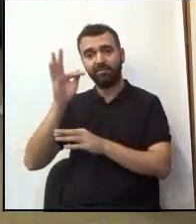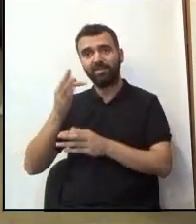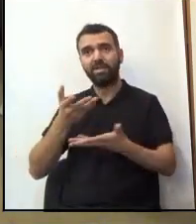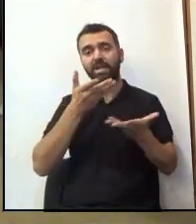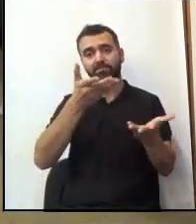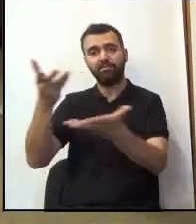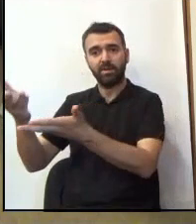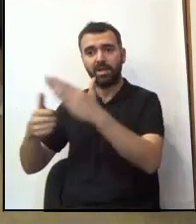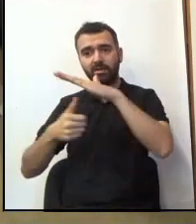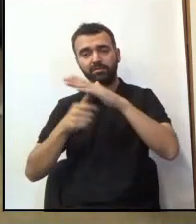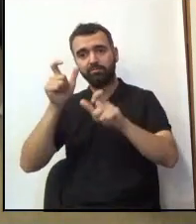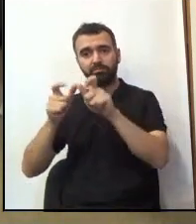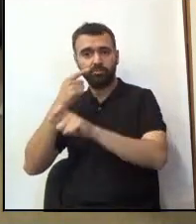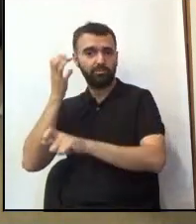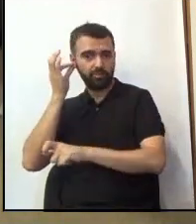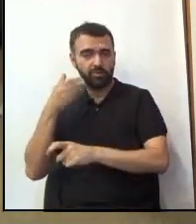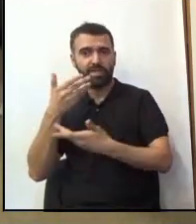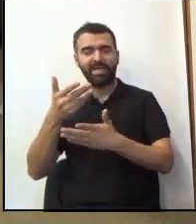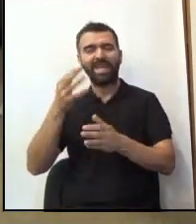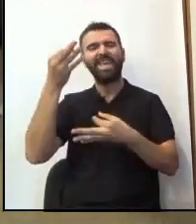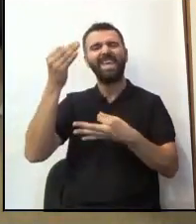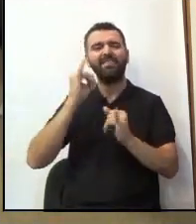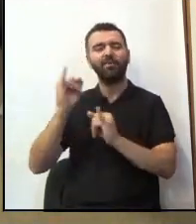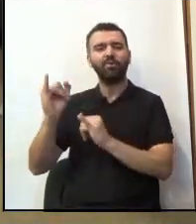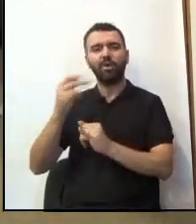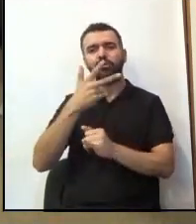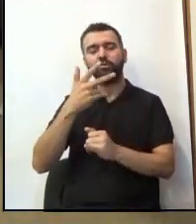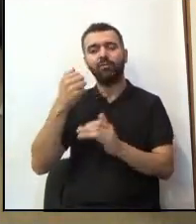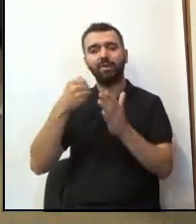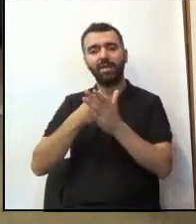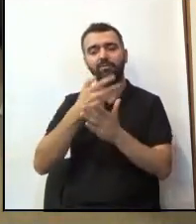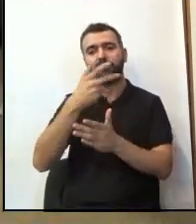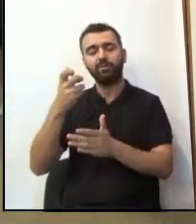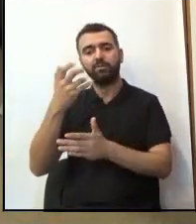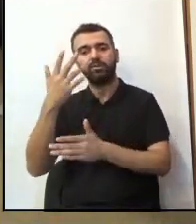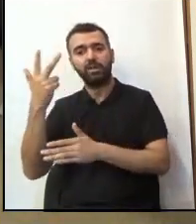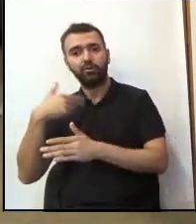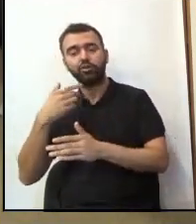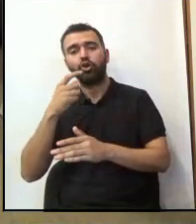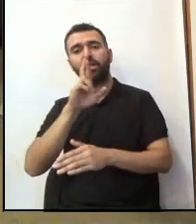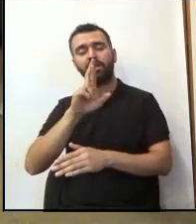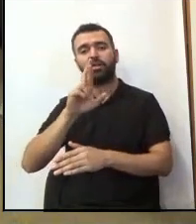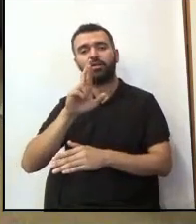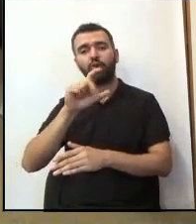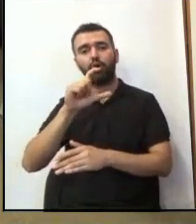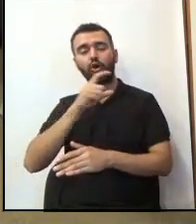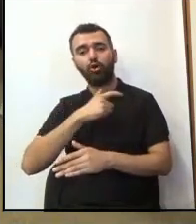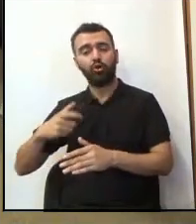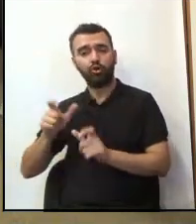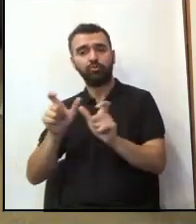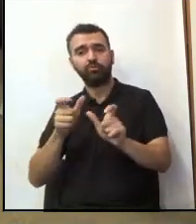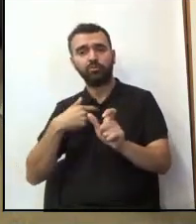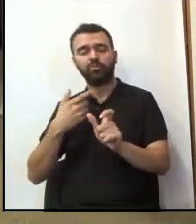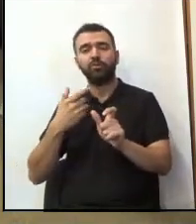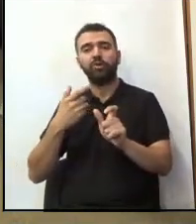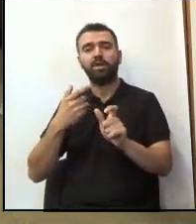concejales y concejalas el informe final 858 de 2022 de Contraloría, que contiene el resultado de la auditoría que se practicó en la Corporación